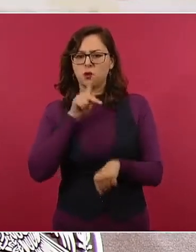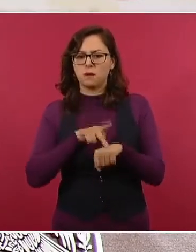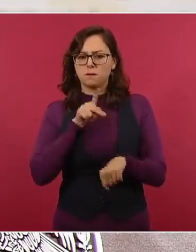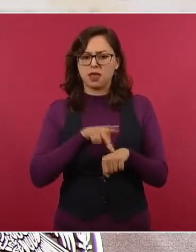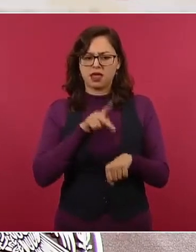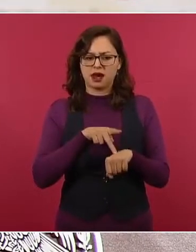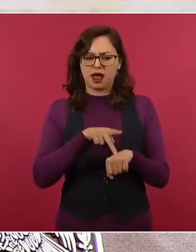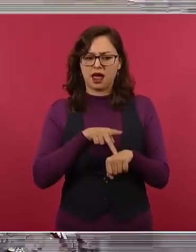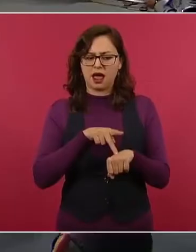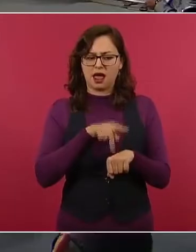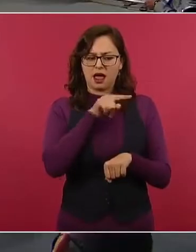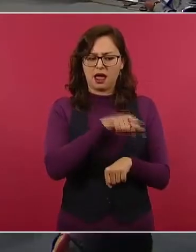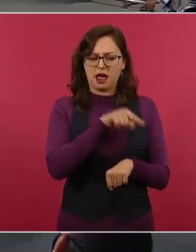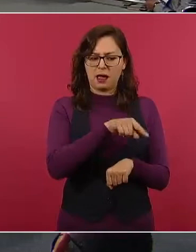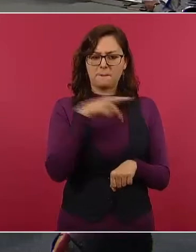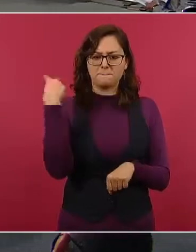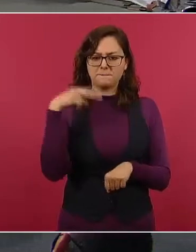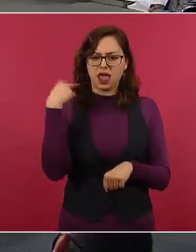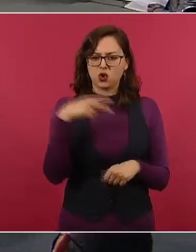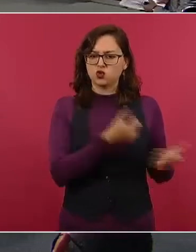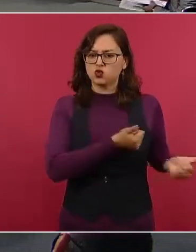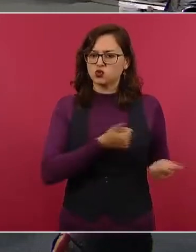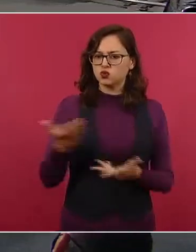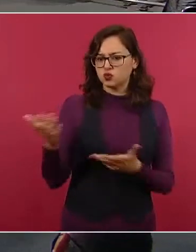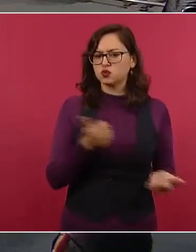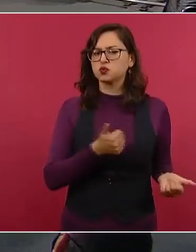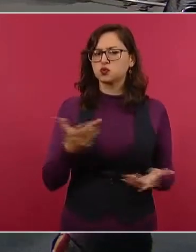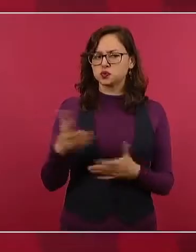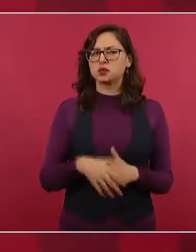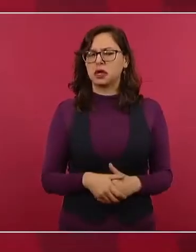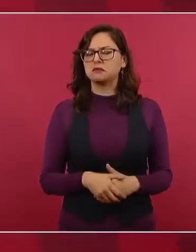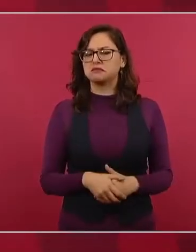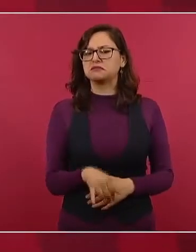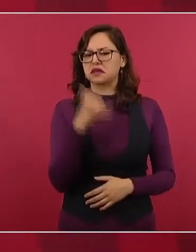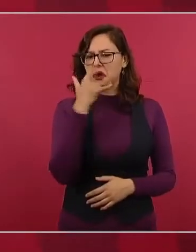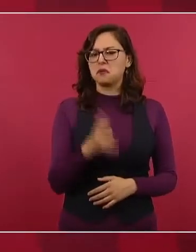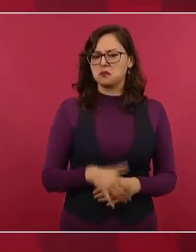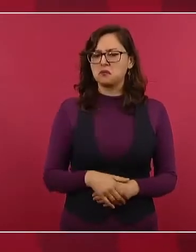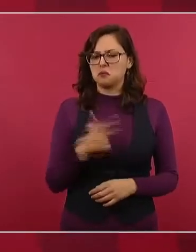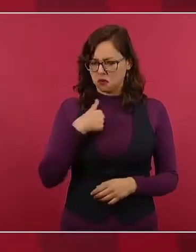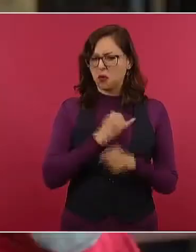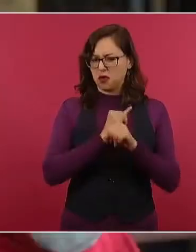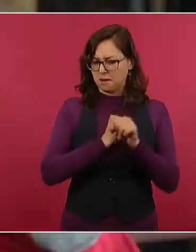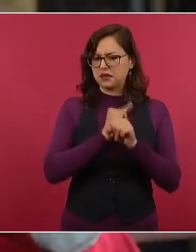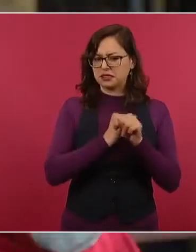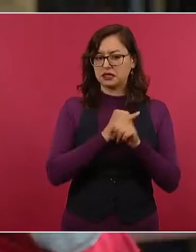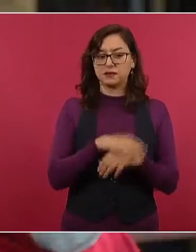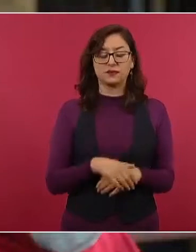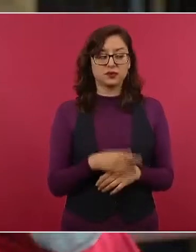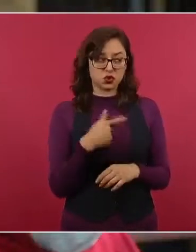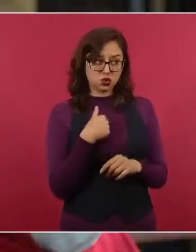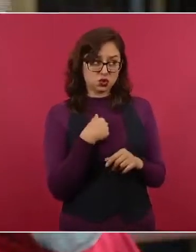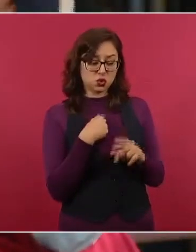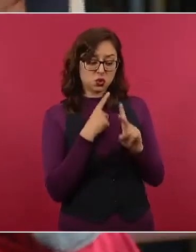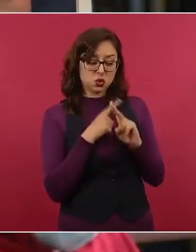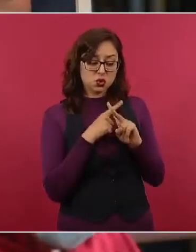Pero de todas maneras hay que verlo, ¿sí? Hice un costeo de eso y sí es un poco más